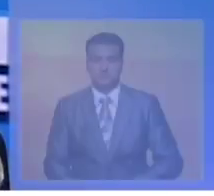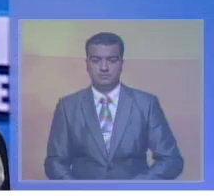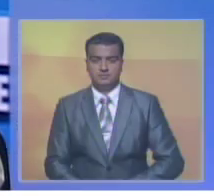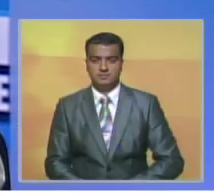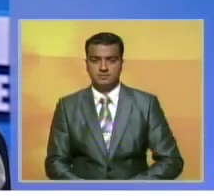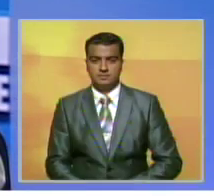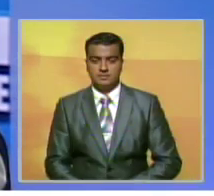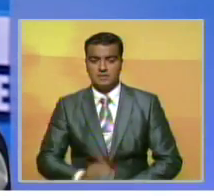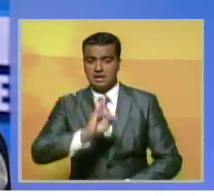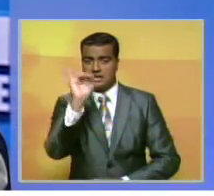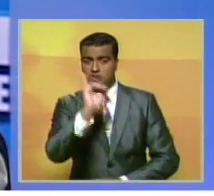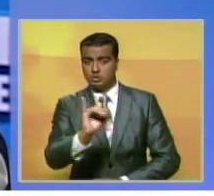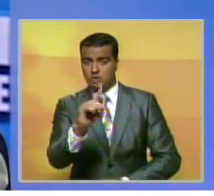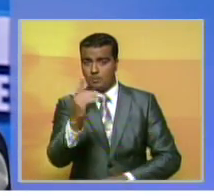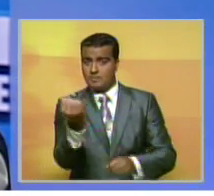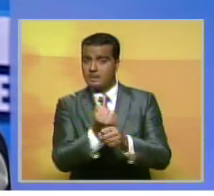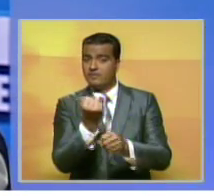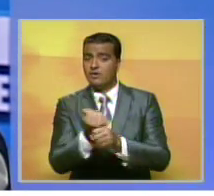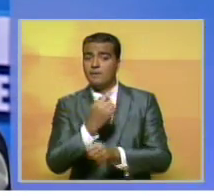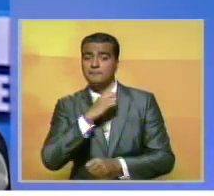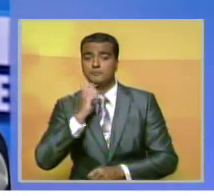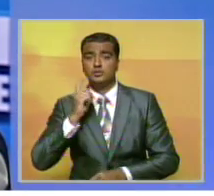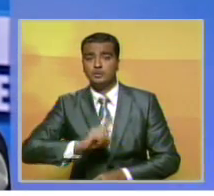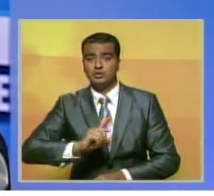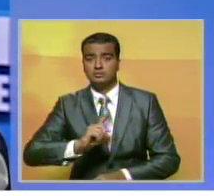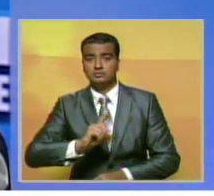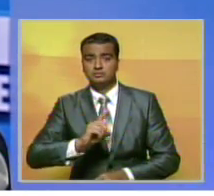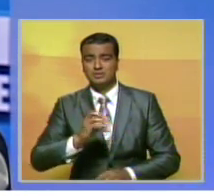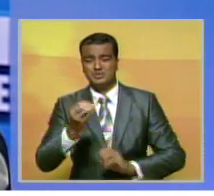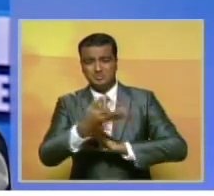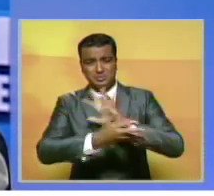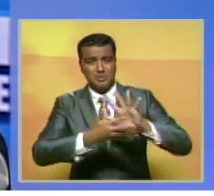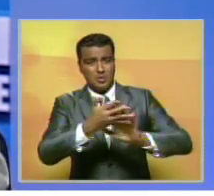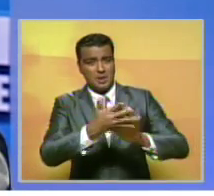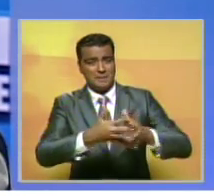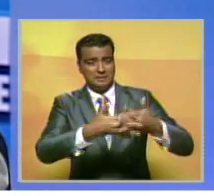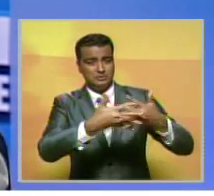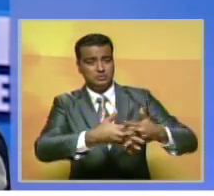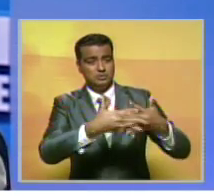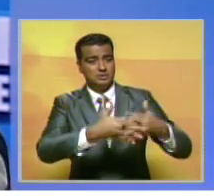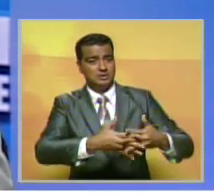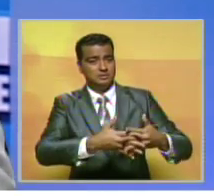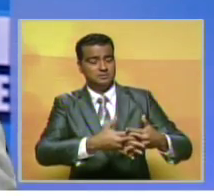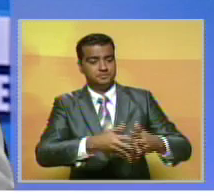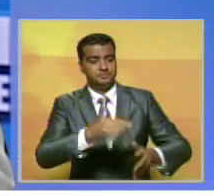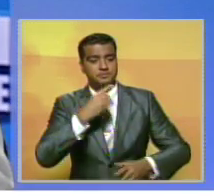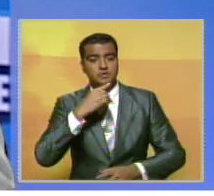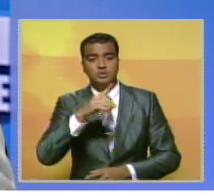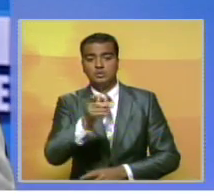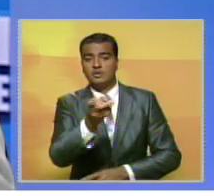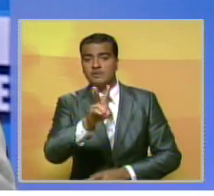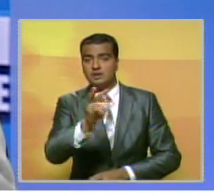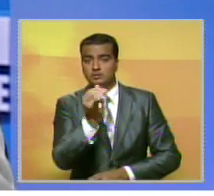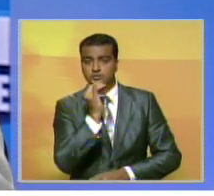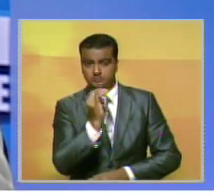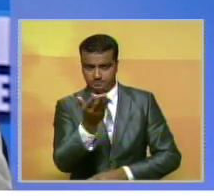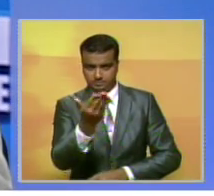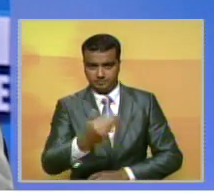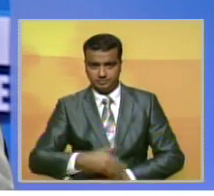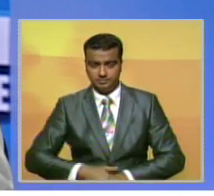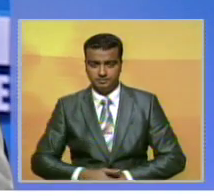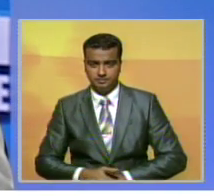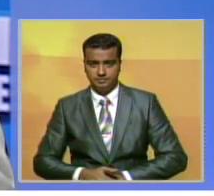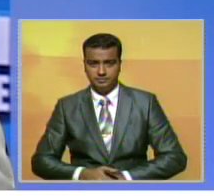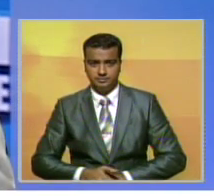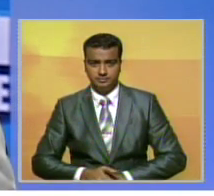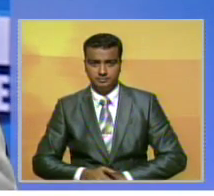En el estado Zulia, un trabajador murió en medio de un accidente laboral en una planta embotelladora de refresco. Gustavo Velázquez nos tiene todos los